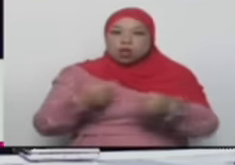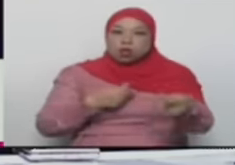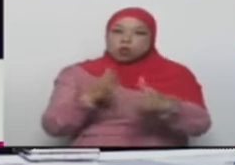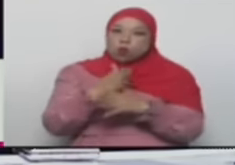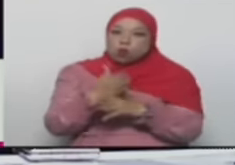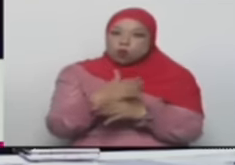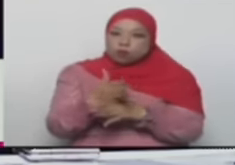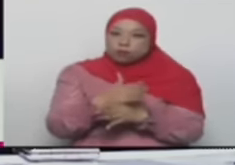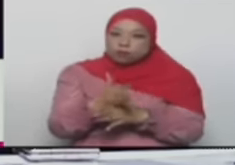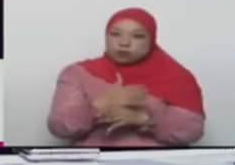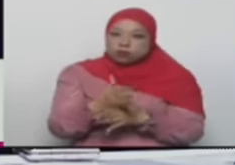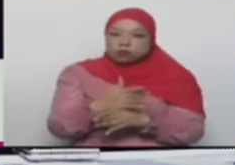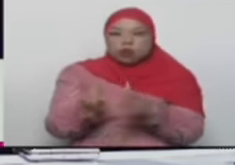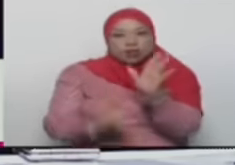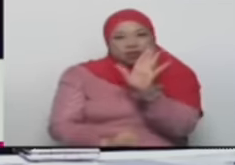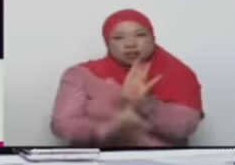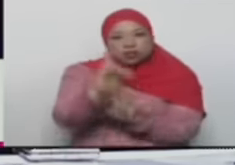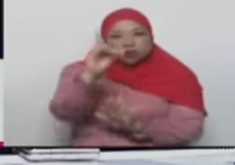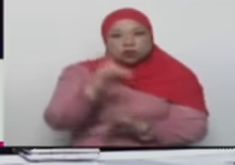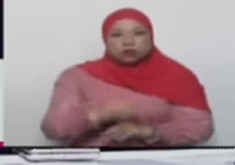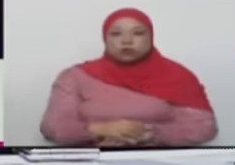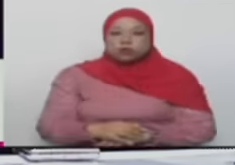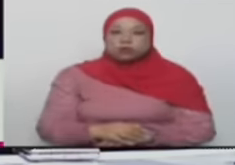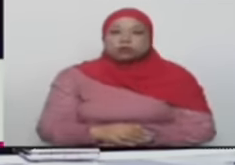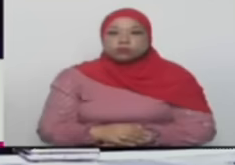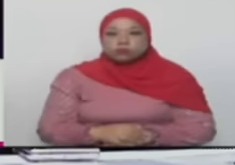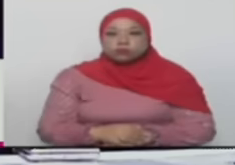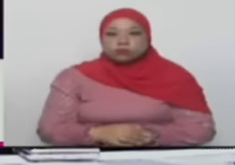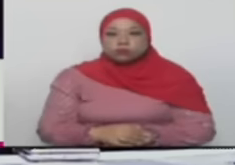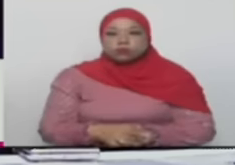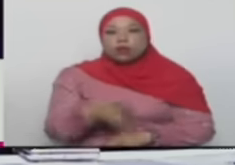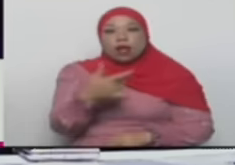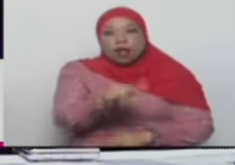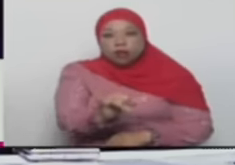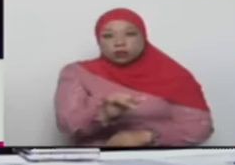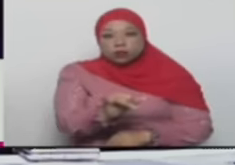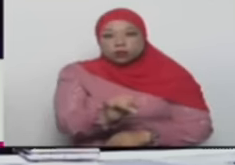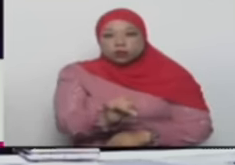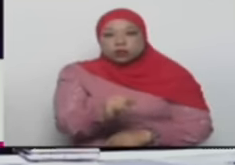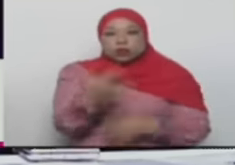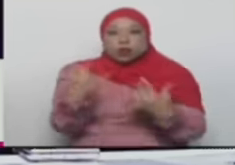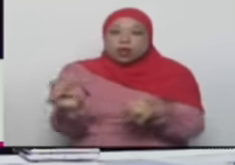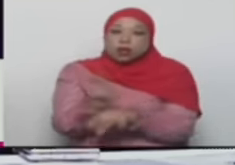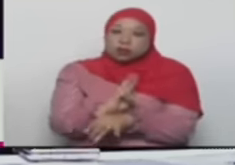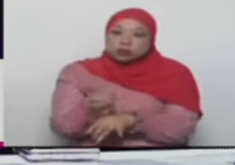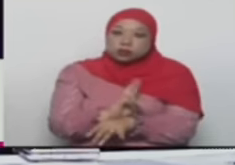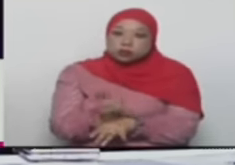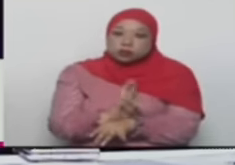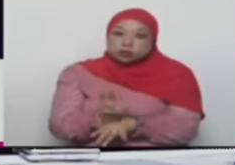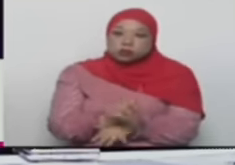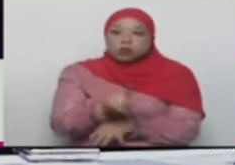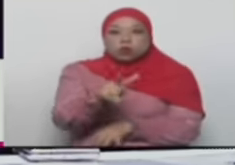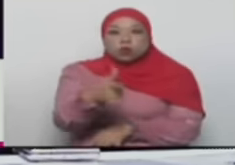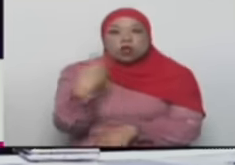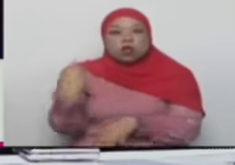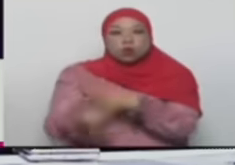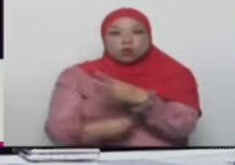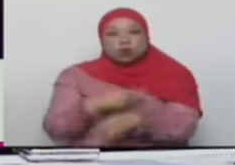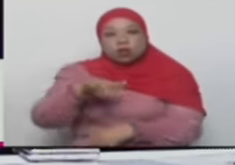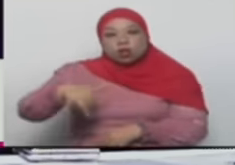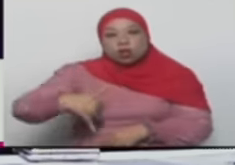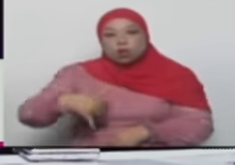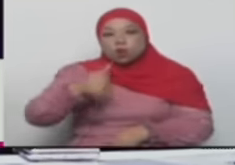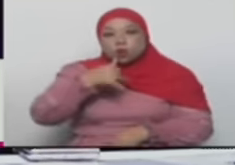compartir, cooperación, desarrollo. Y por eso es el desespero, como lo decías tú, Mario, en estos